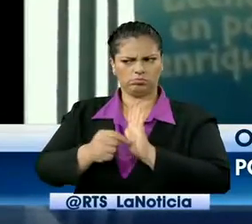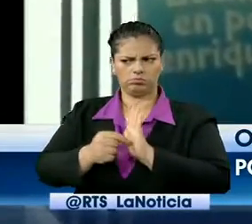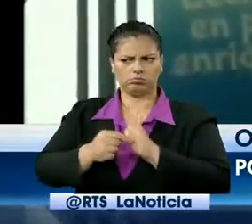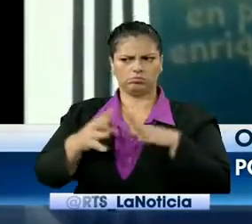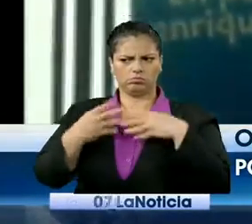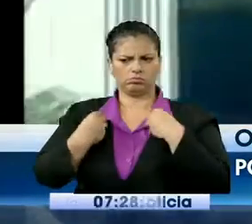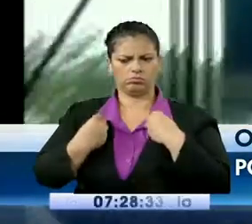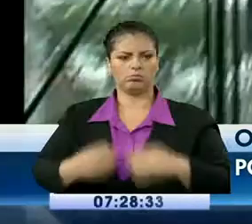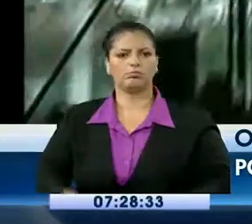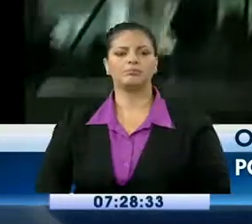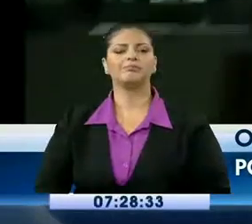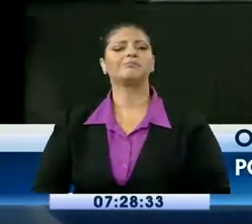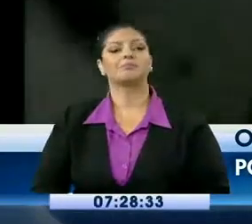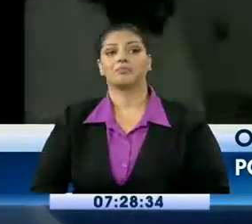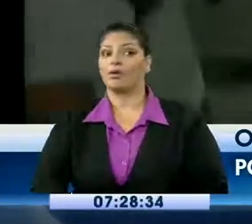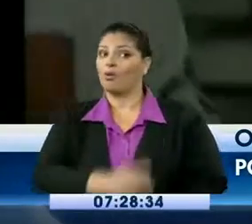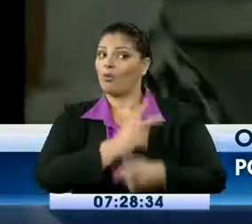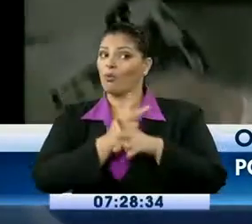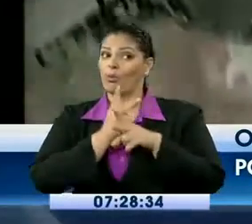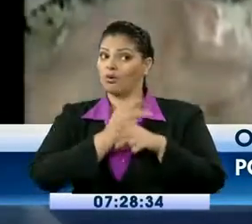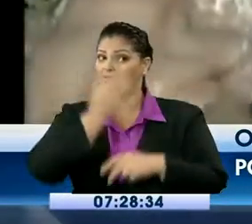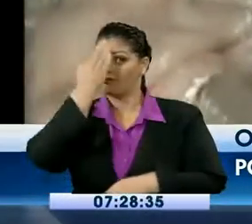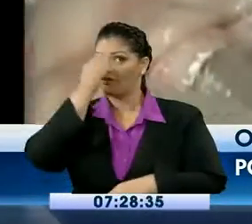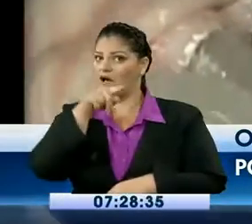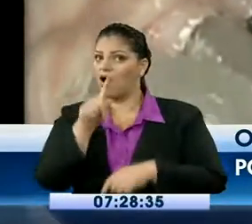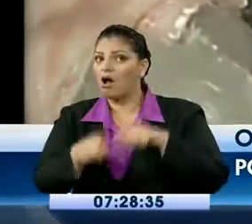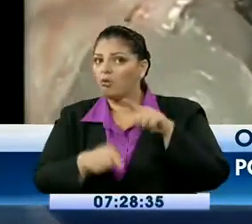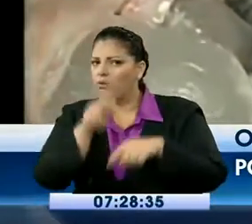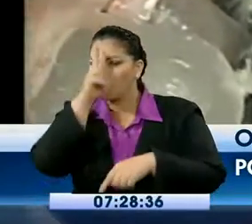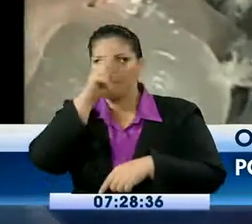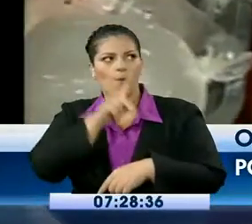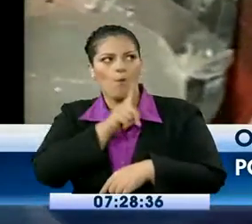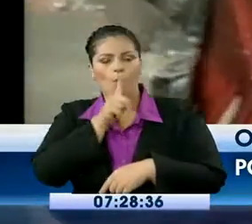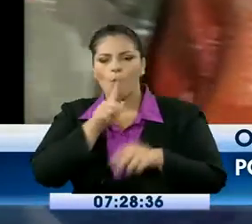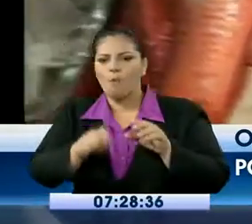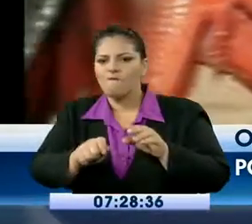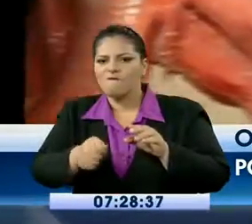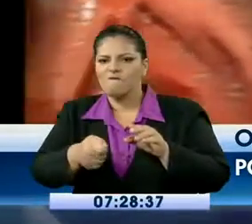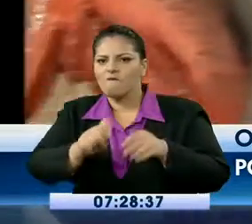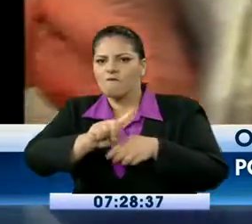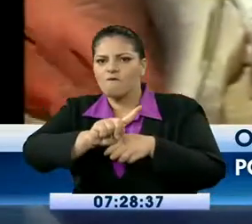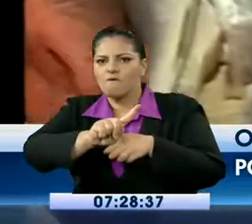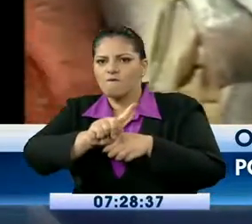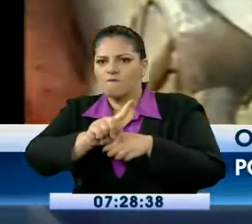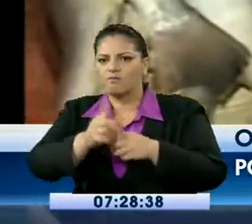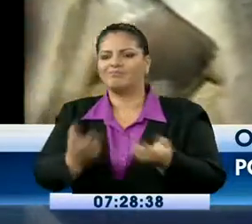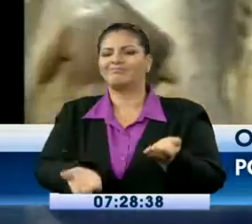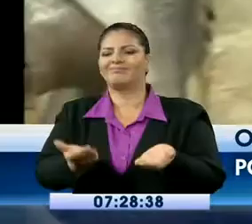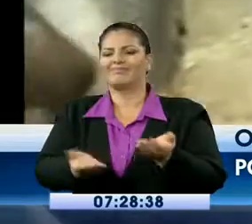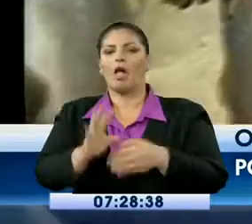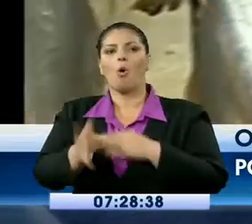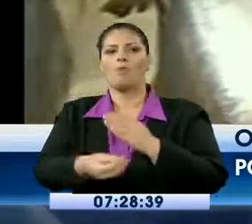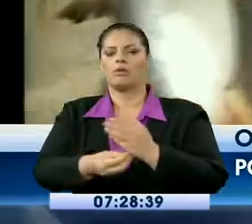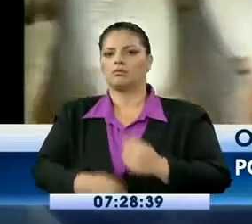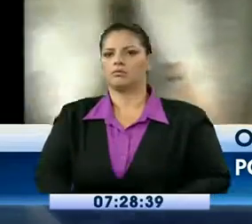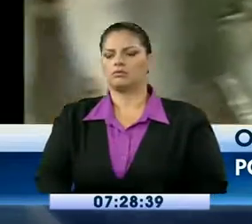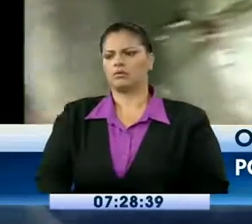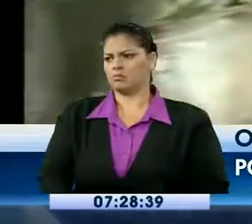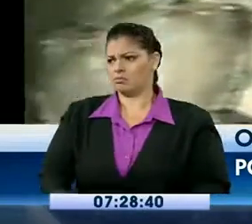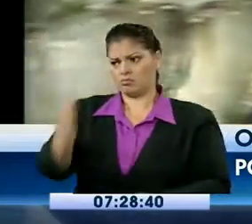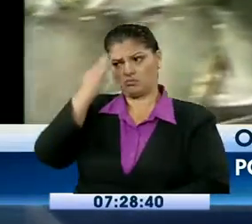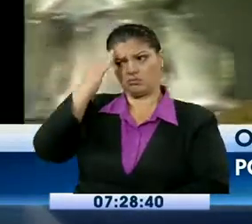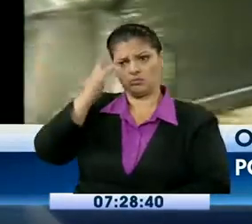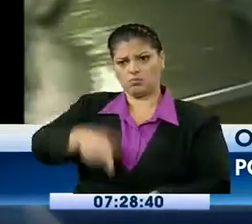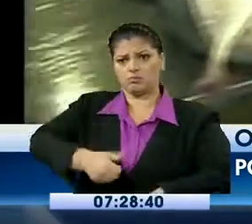y la intendencia las decomisa y les ponen una multa. Aquí sí cae, aquí sí vienen. Algunas veces vienen, cae aquí de sorpresa ellos